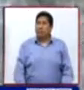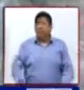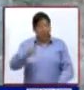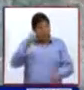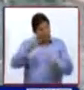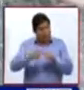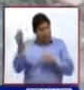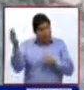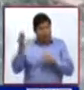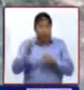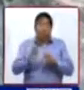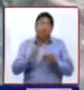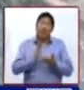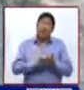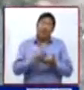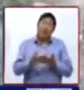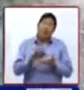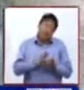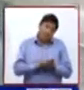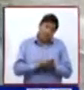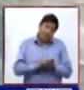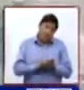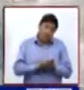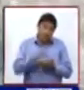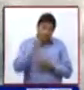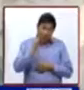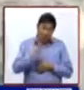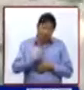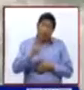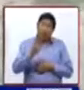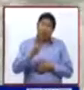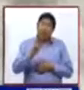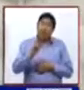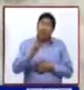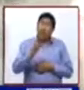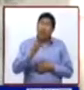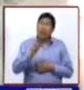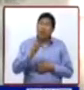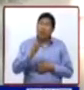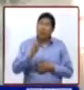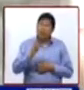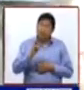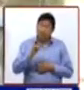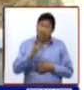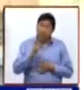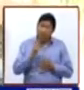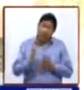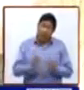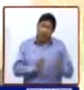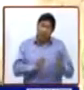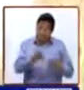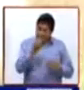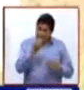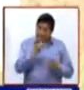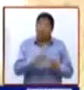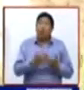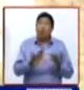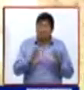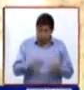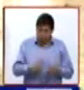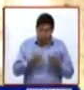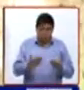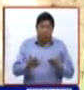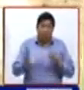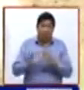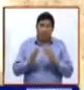¿Recuerdan esta cocina improvisada? Y la señora Rosemary, quien debía preparar los alimentos como podía acá en la